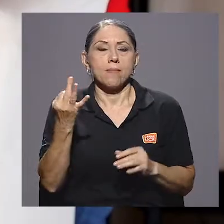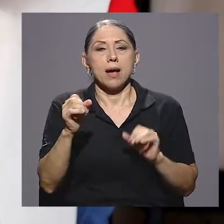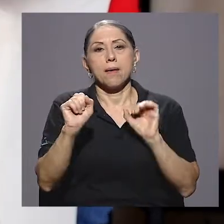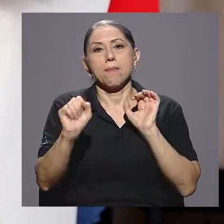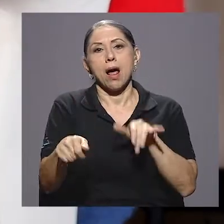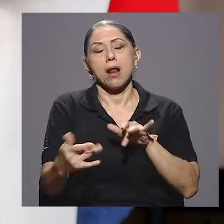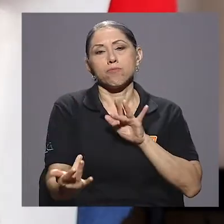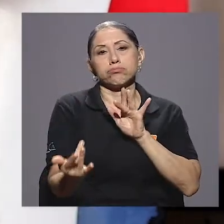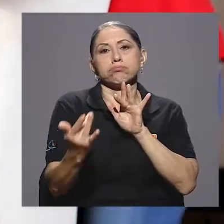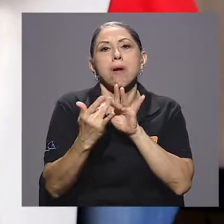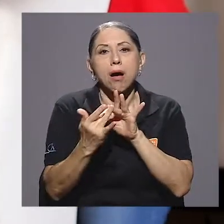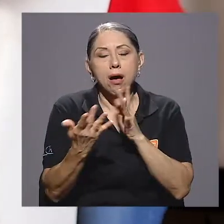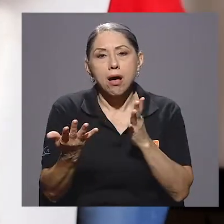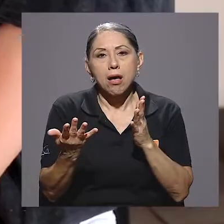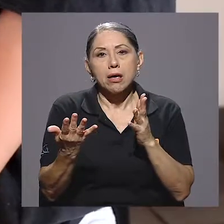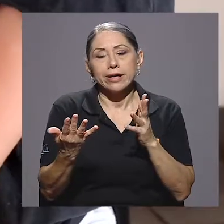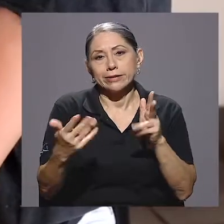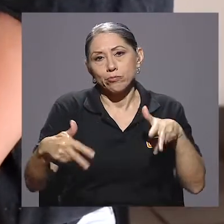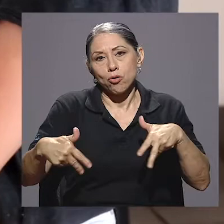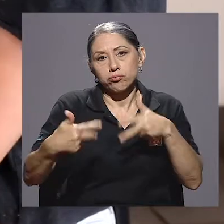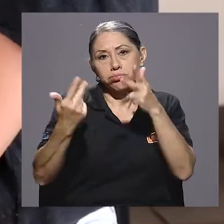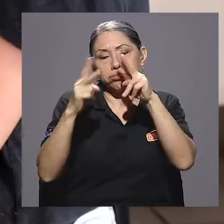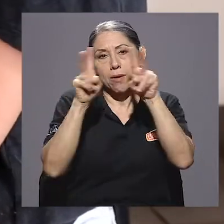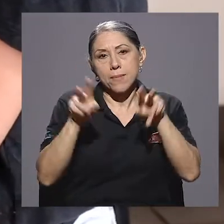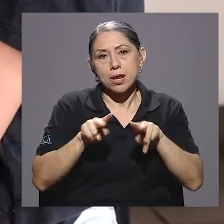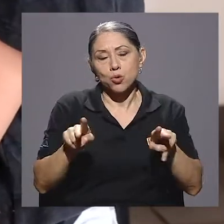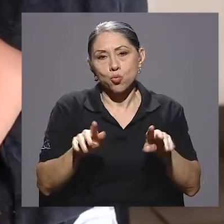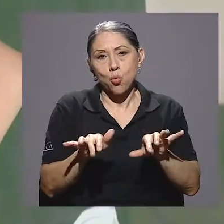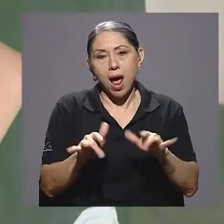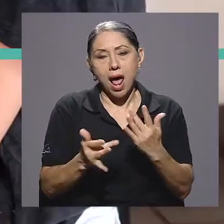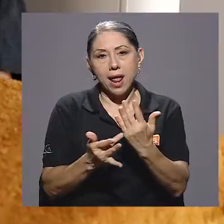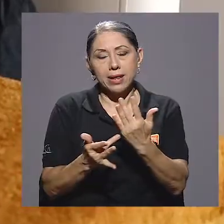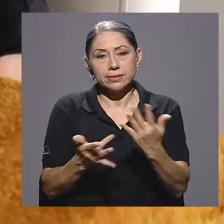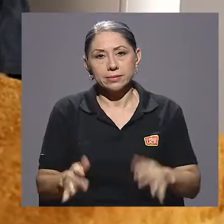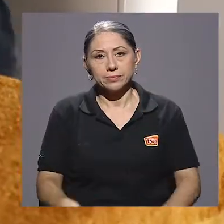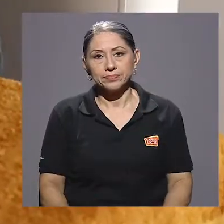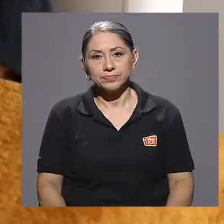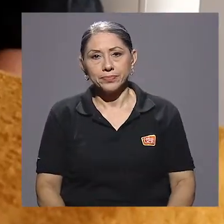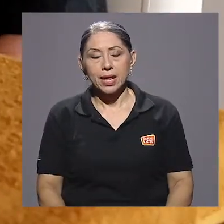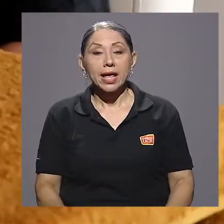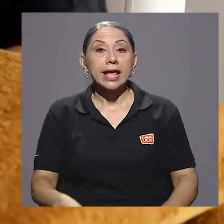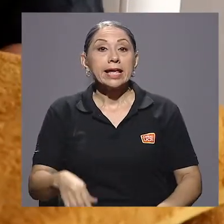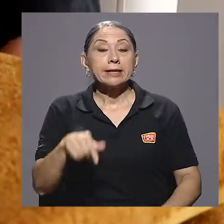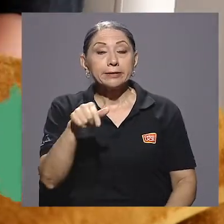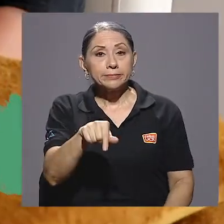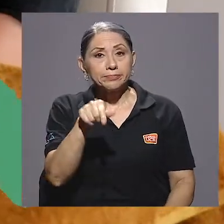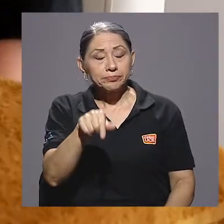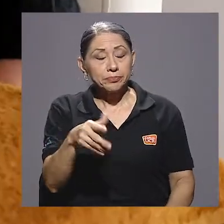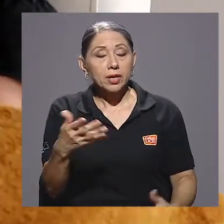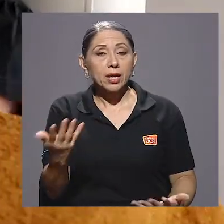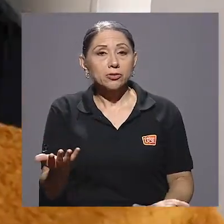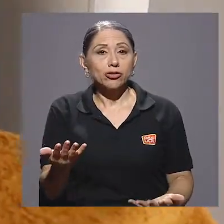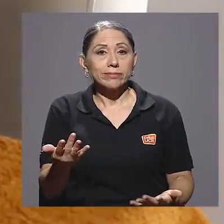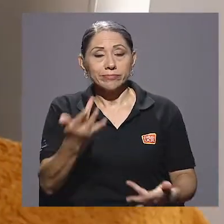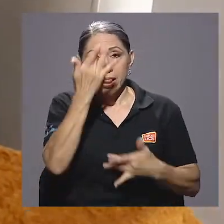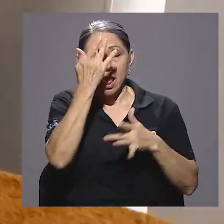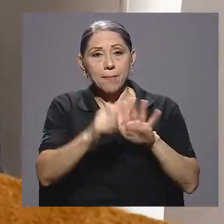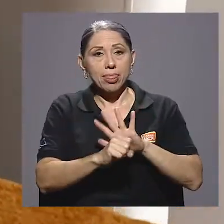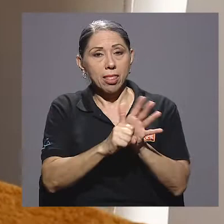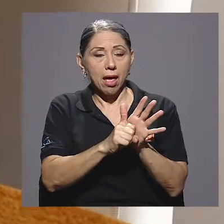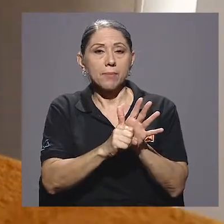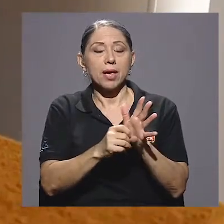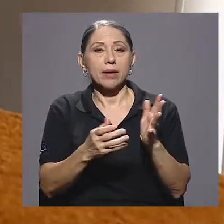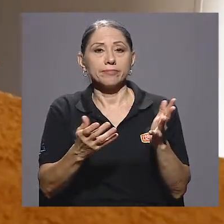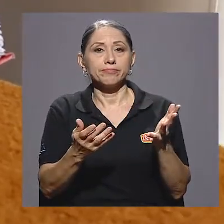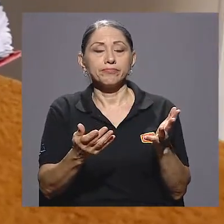para conectarnos es por los medios virtuales. Y aquí es donde la pandemia